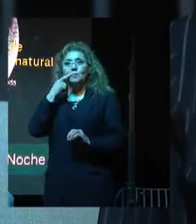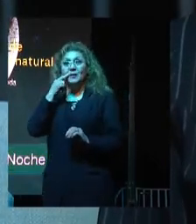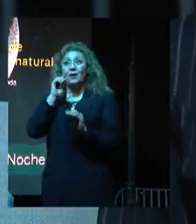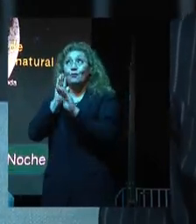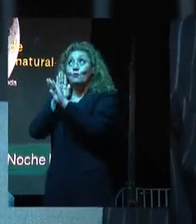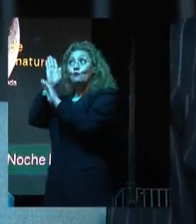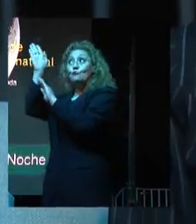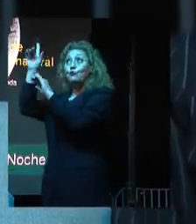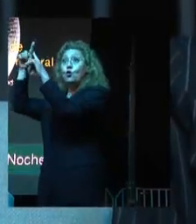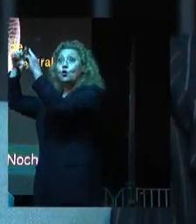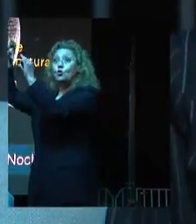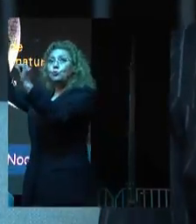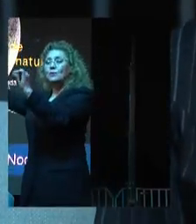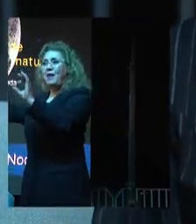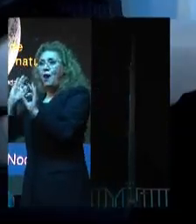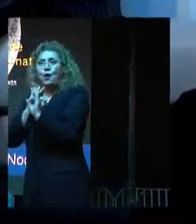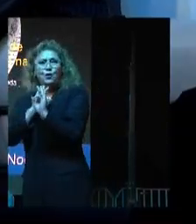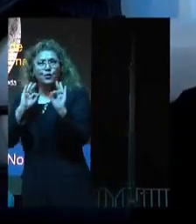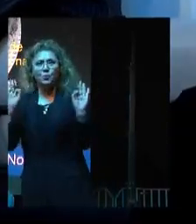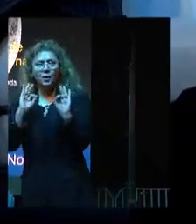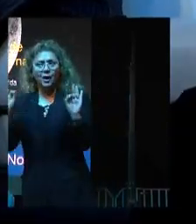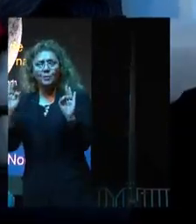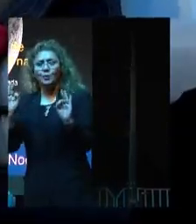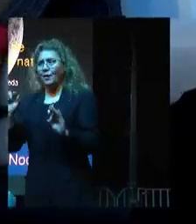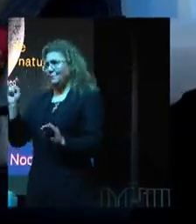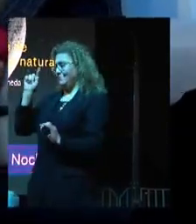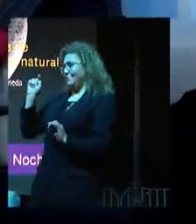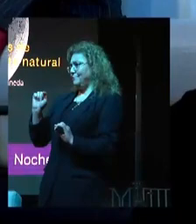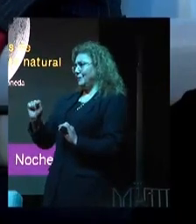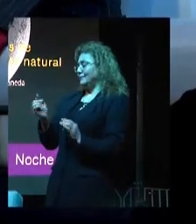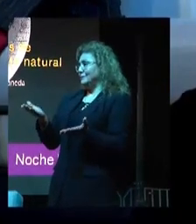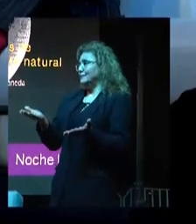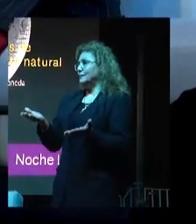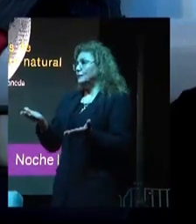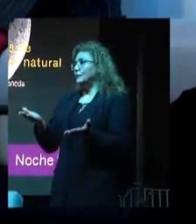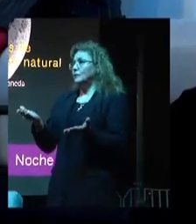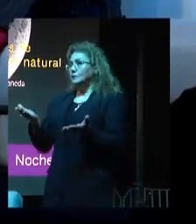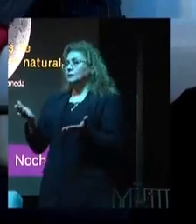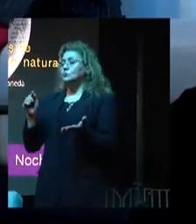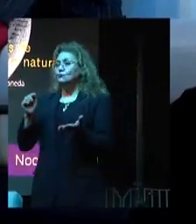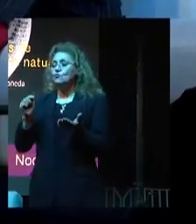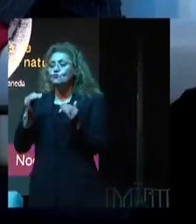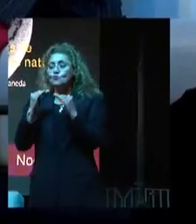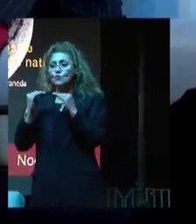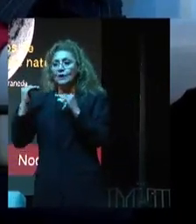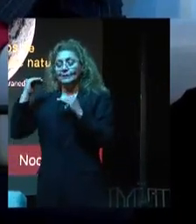Wow. Yeah. Hombre, mujer, humano, jamás fue a la Luna. Ya. Yeah. Uh-huh.